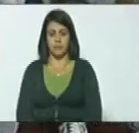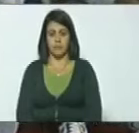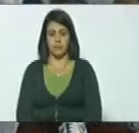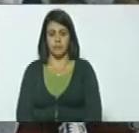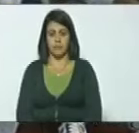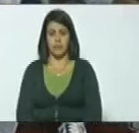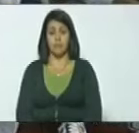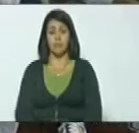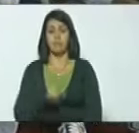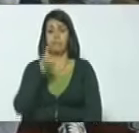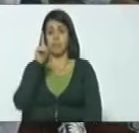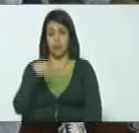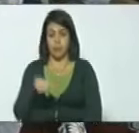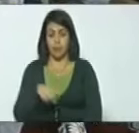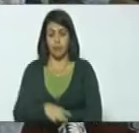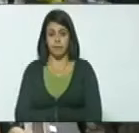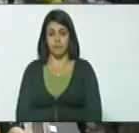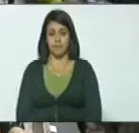Y por supuesto,